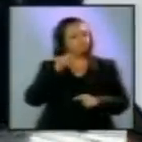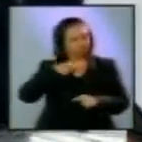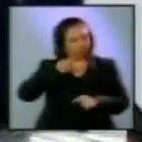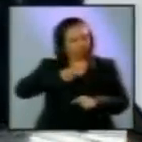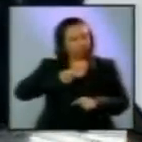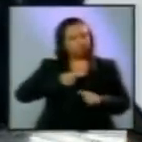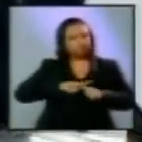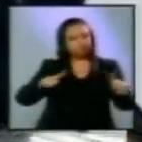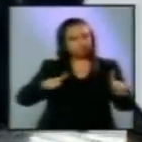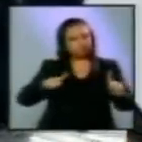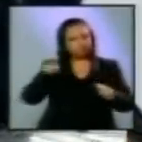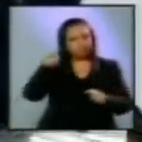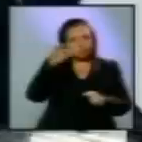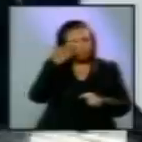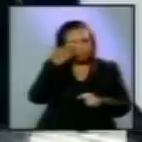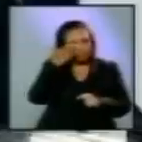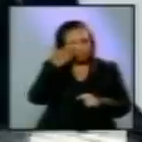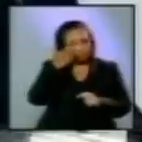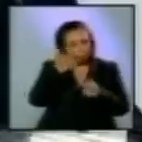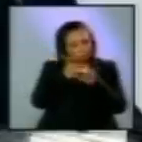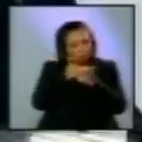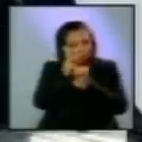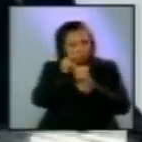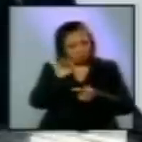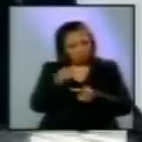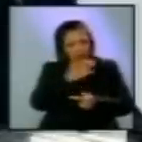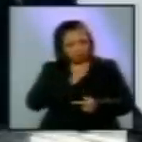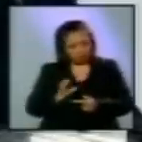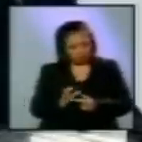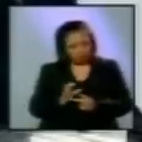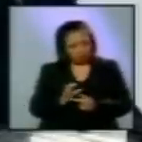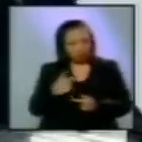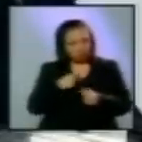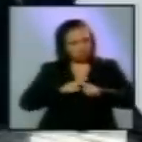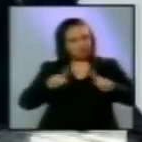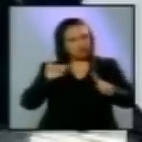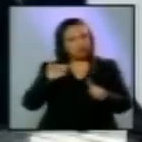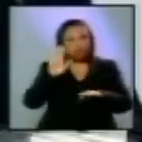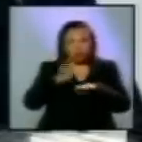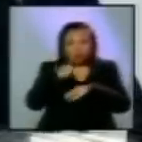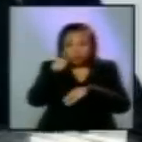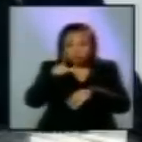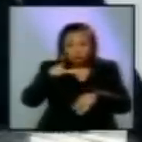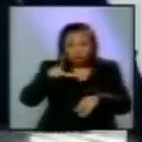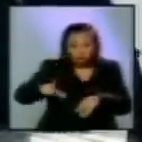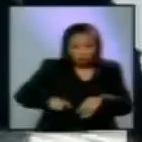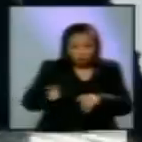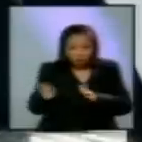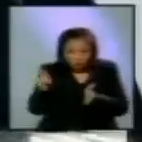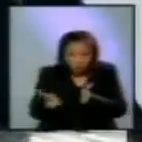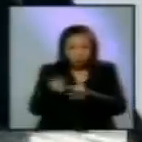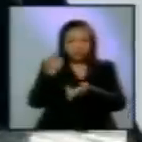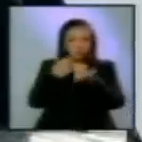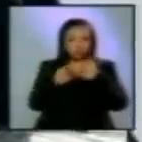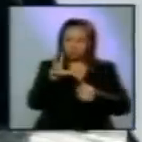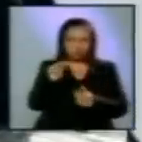muy diferente al candidato del PRI. Por eso es el gobierno que no queremos que regrese. Soy diferente porque